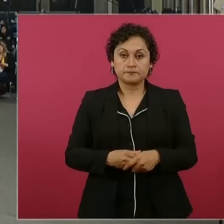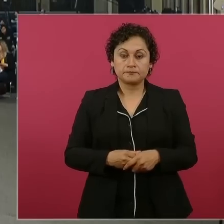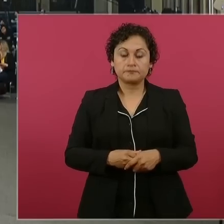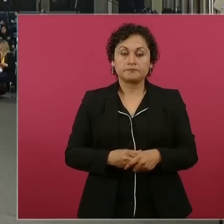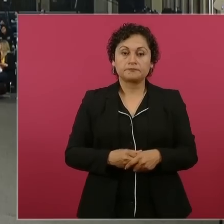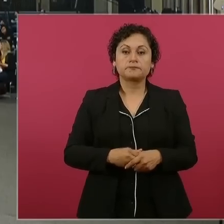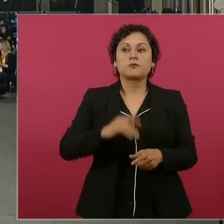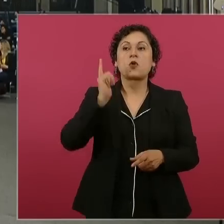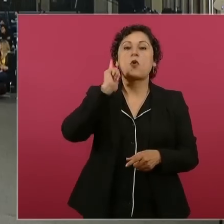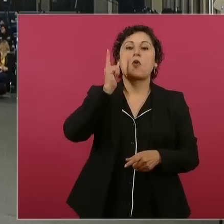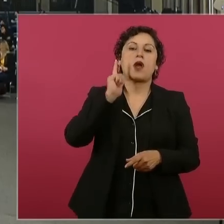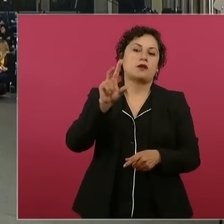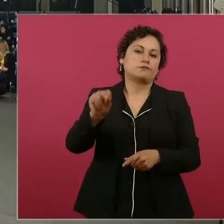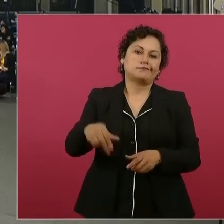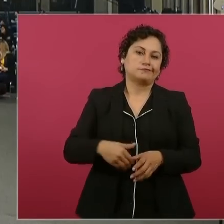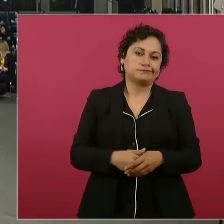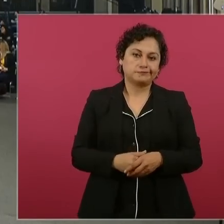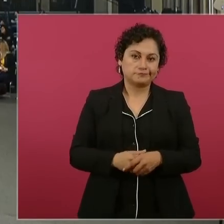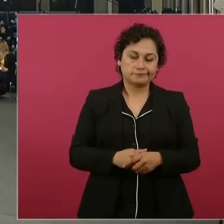Ojalá y no.